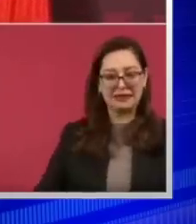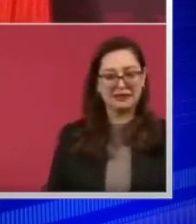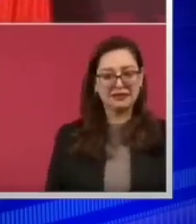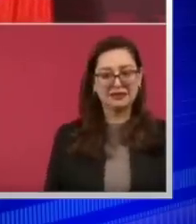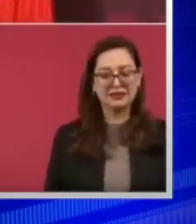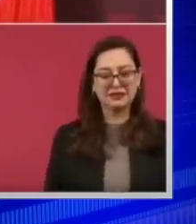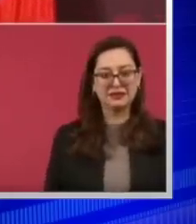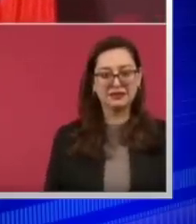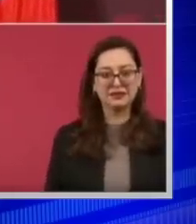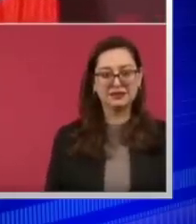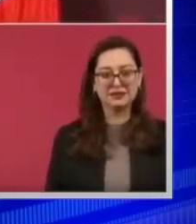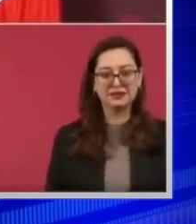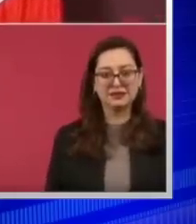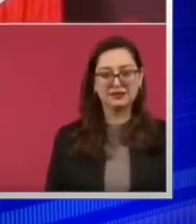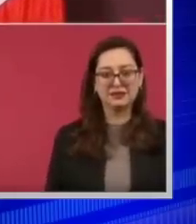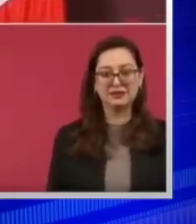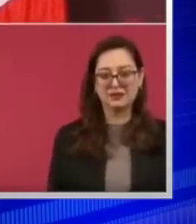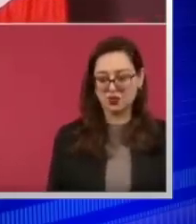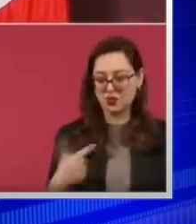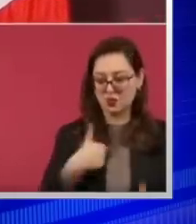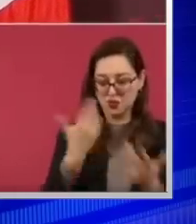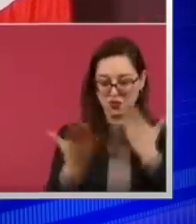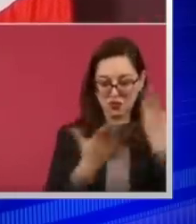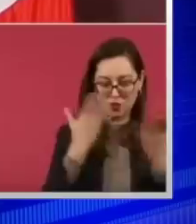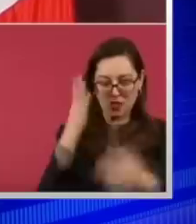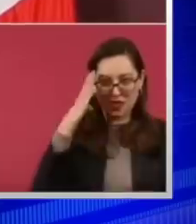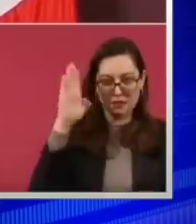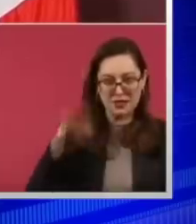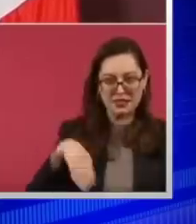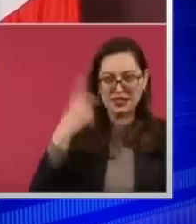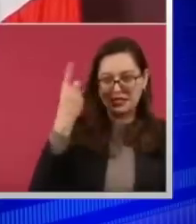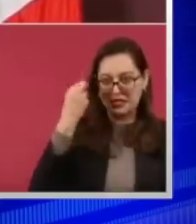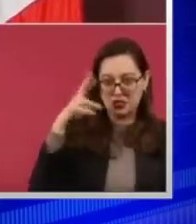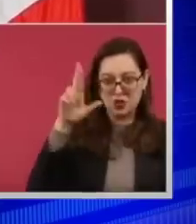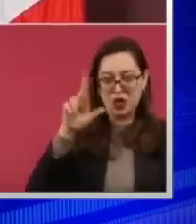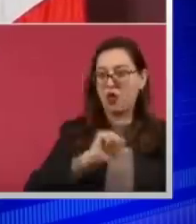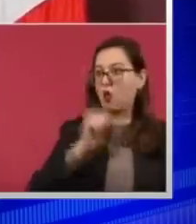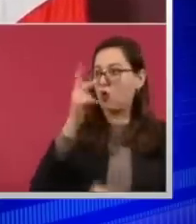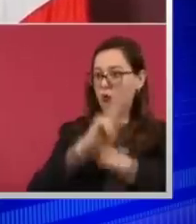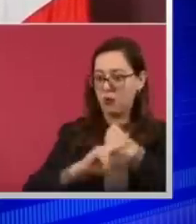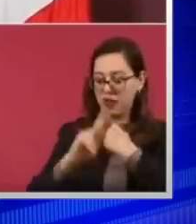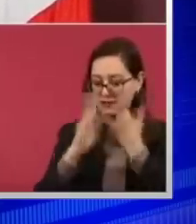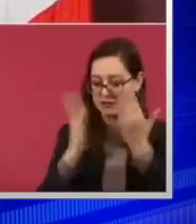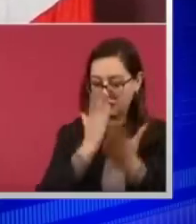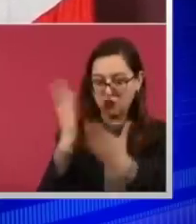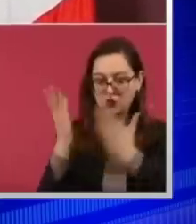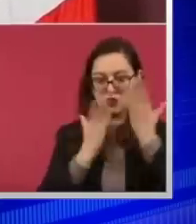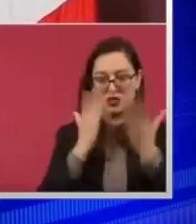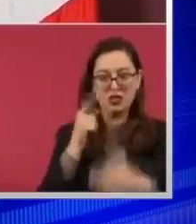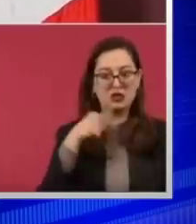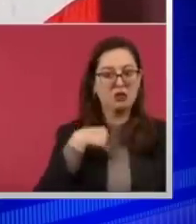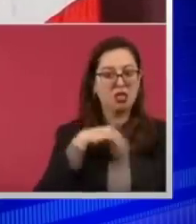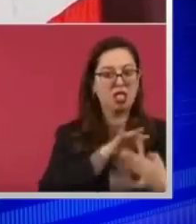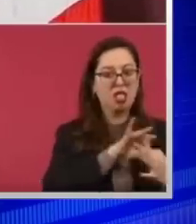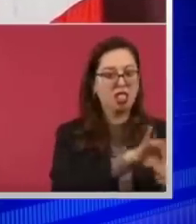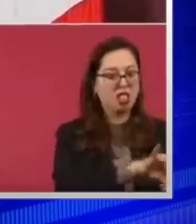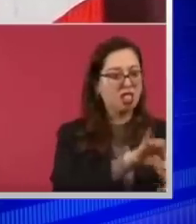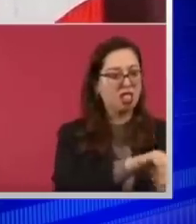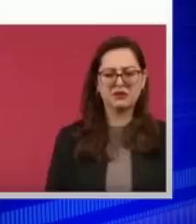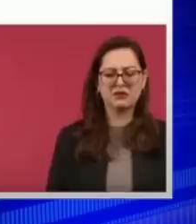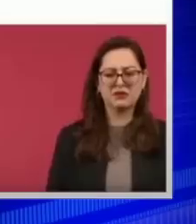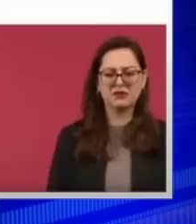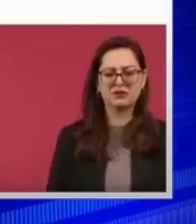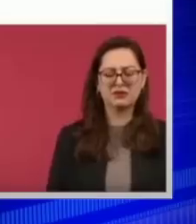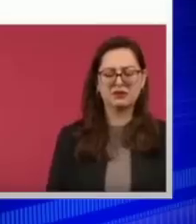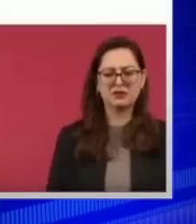ni porque estudié maestría y doctorado hasta en el extranjero yo siguiendo a Pedro Ferriz y mire